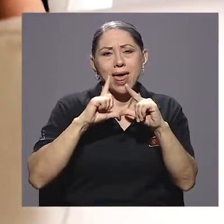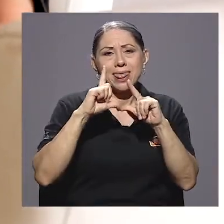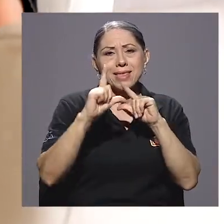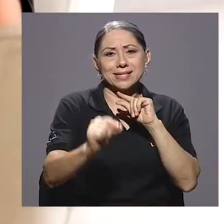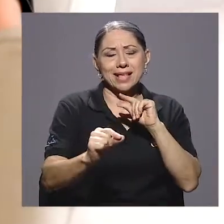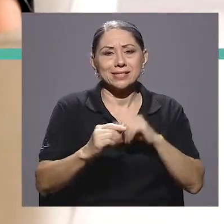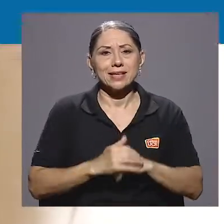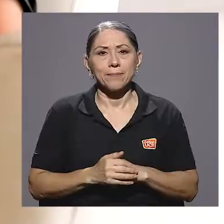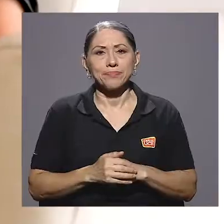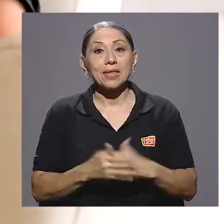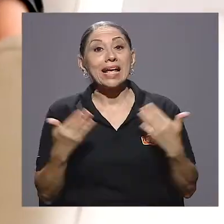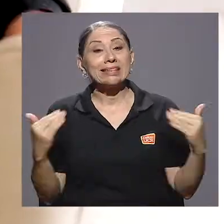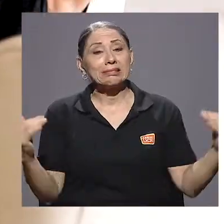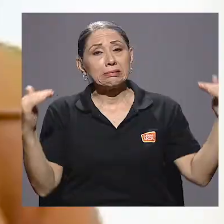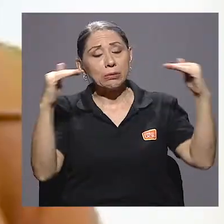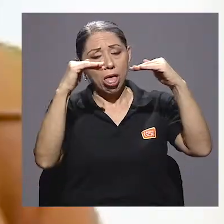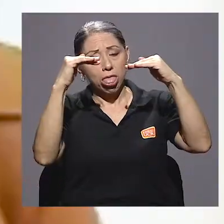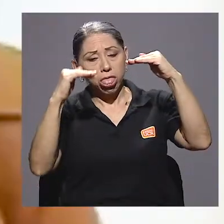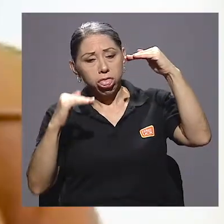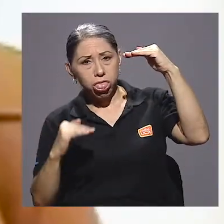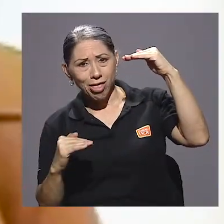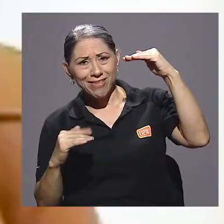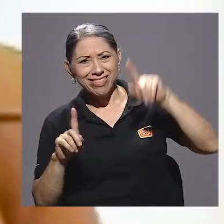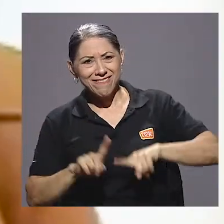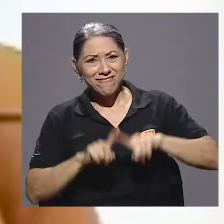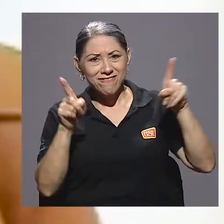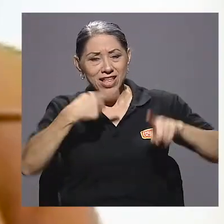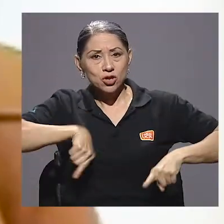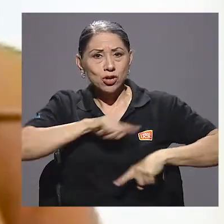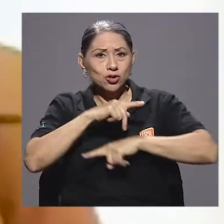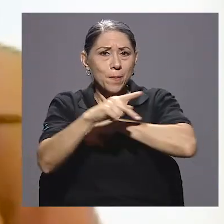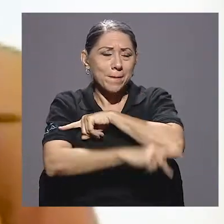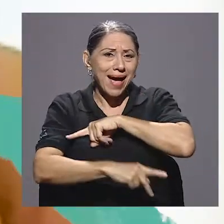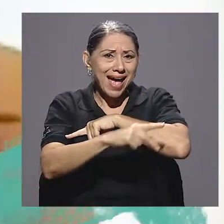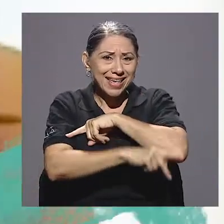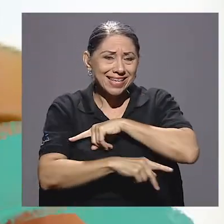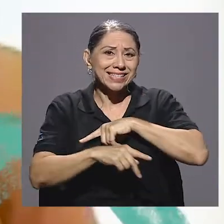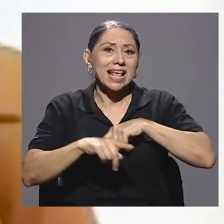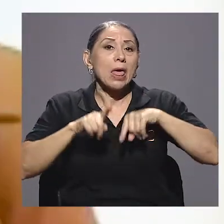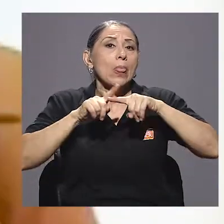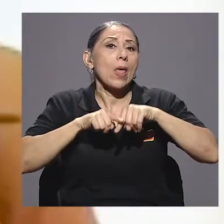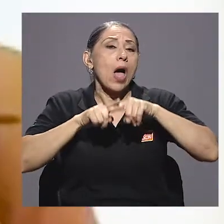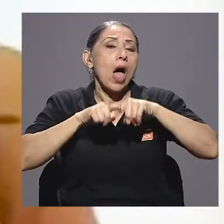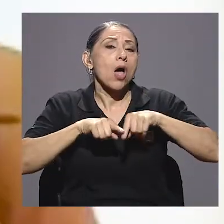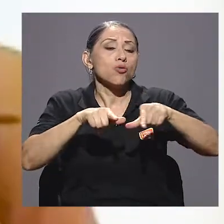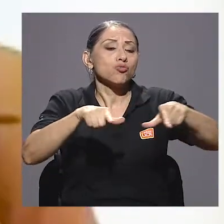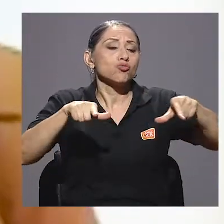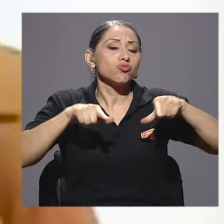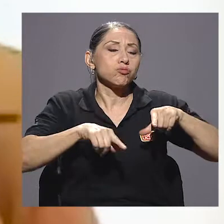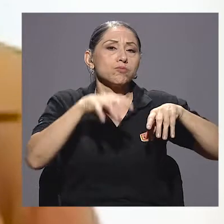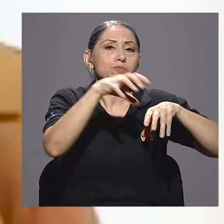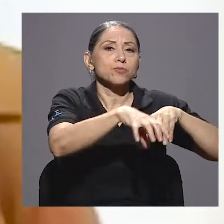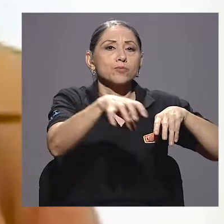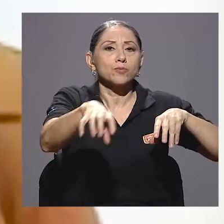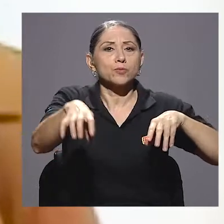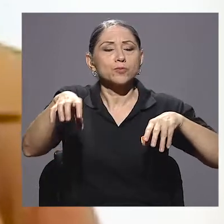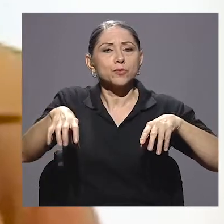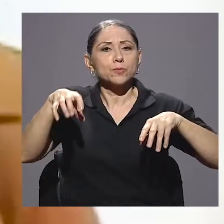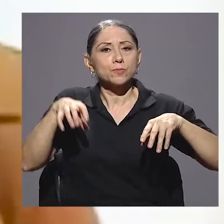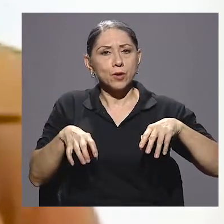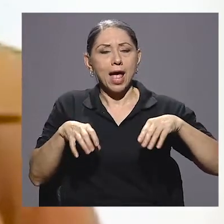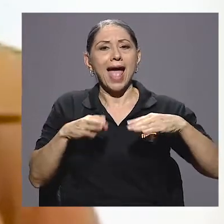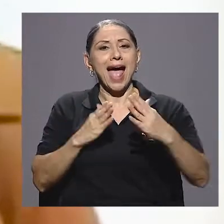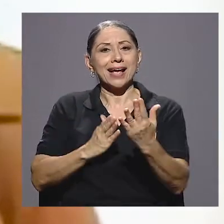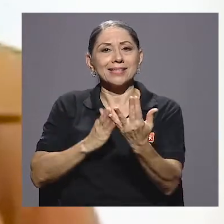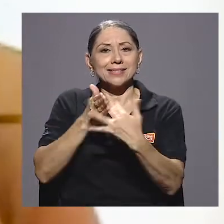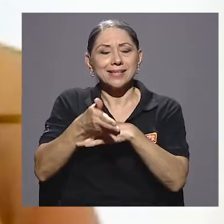distancia. La gran brecha que existe en nuestro país, según zonas, según comunidades, en cuanto al acceso